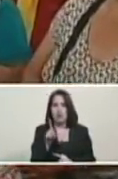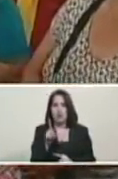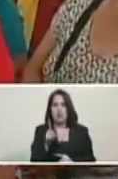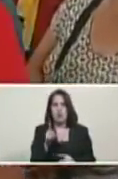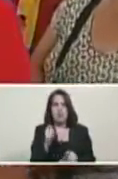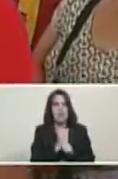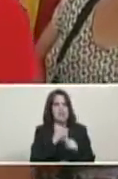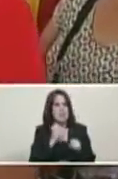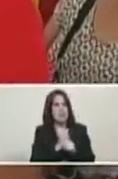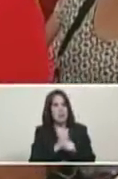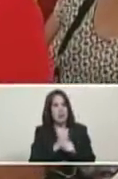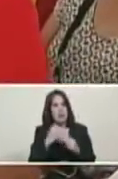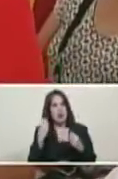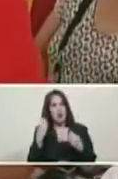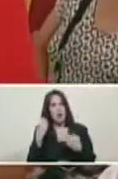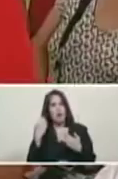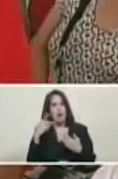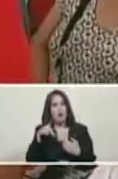Chamba para los pures.